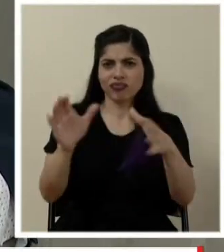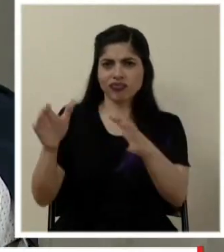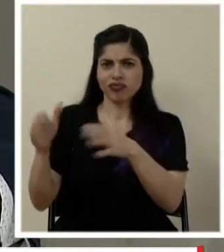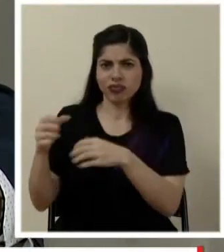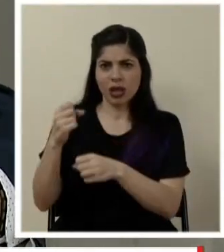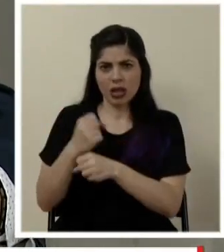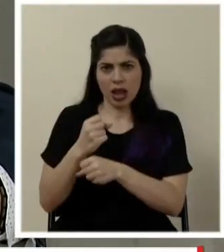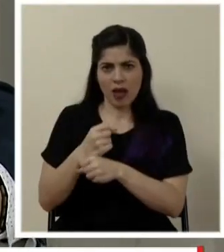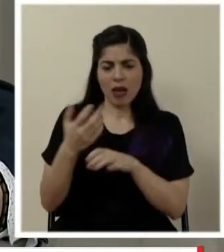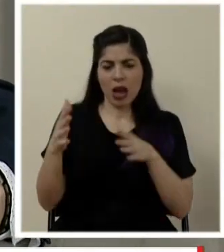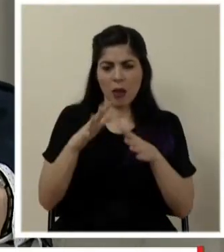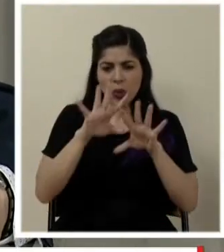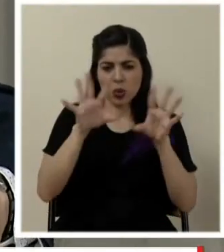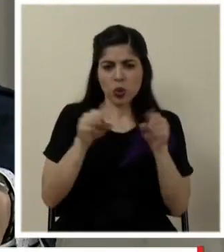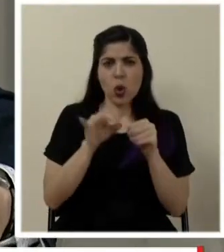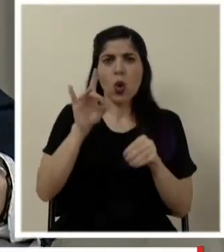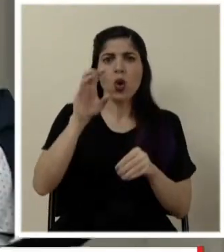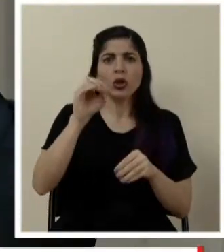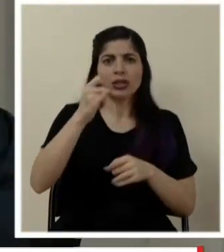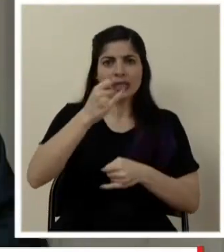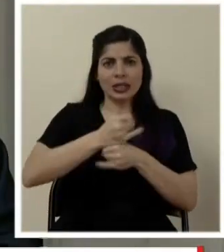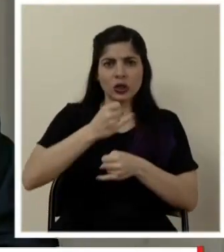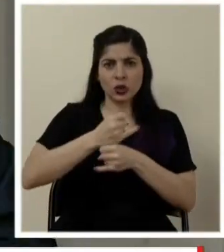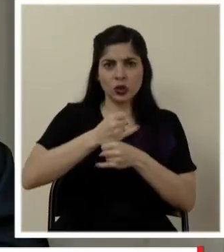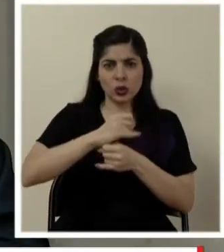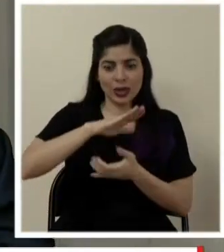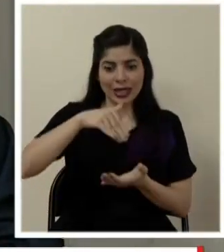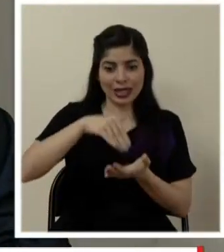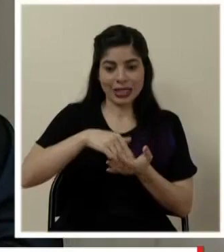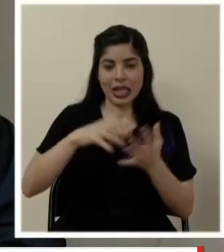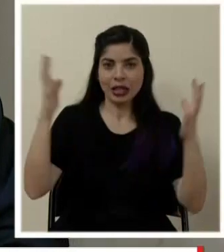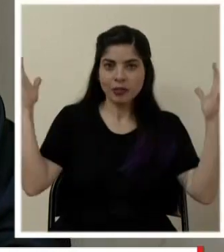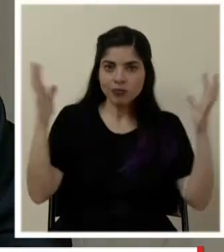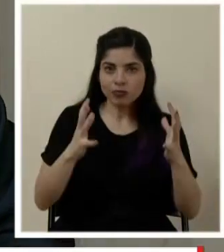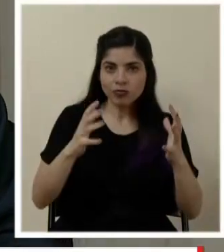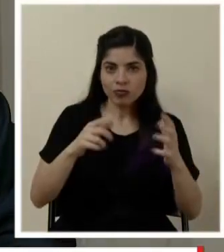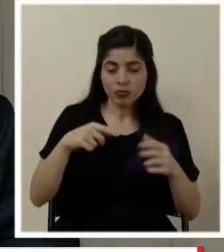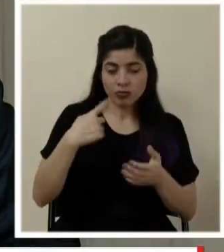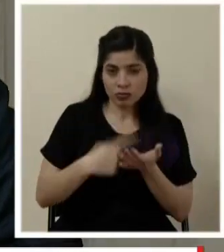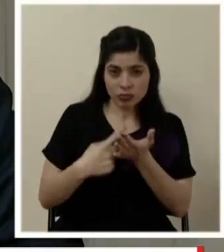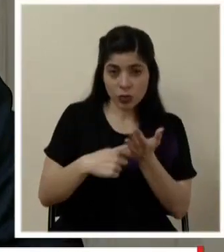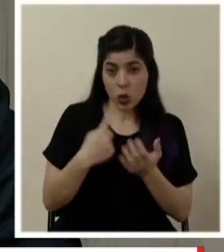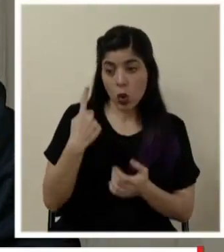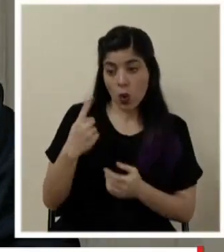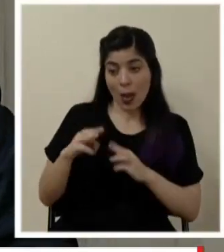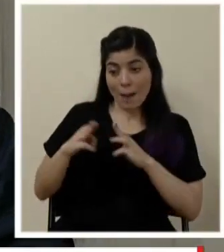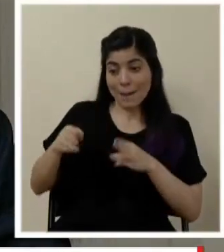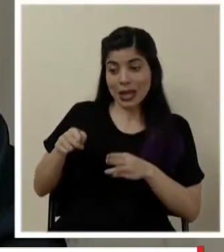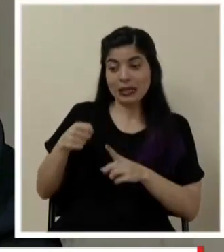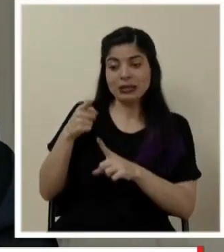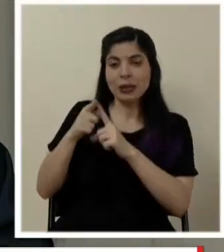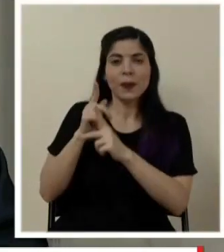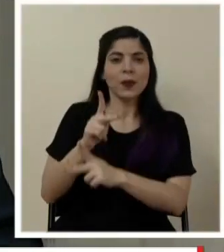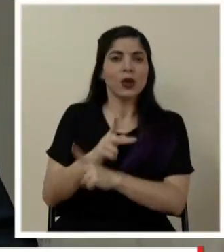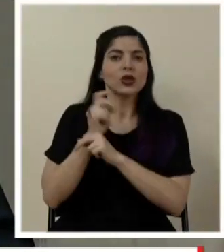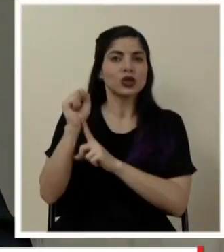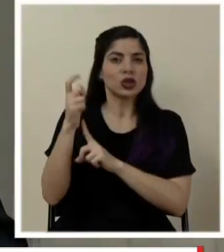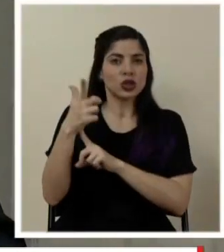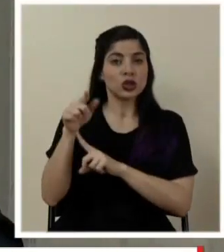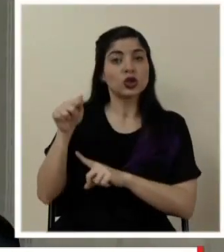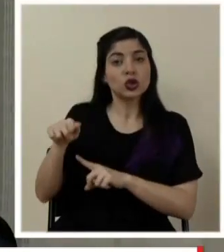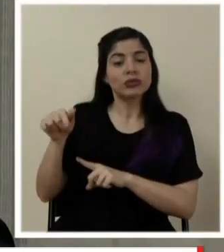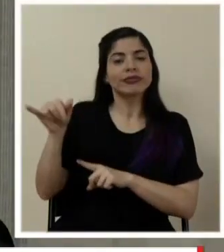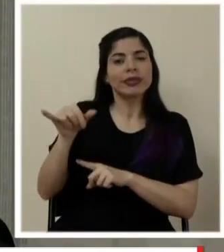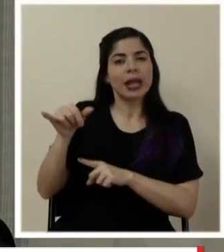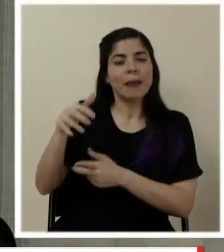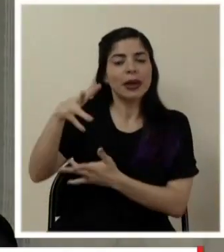unas 80 instituciones del nivel central que están articuladas en estas mesas y una de ellas es la Mesa de Protección Social, que también